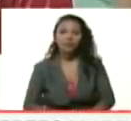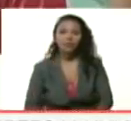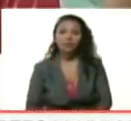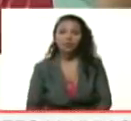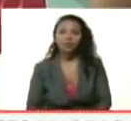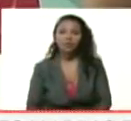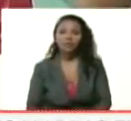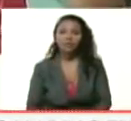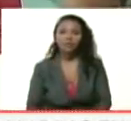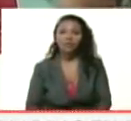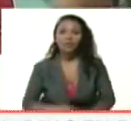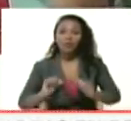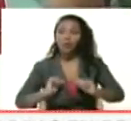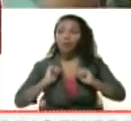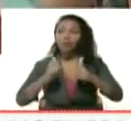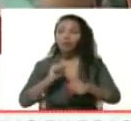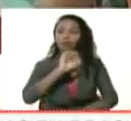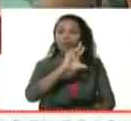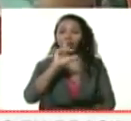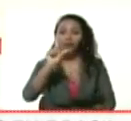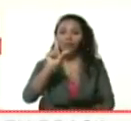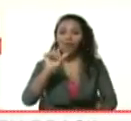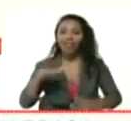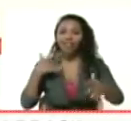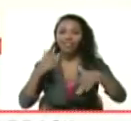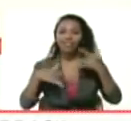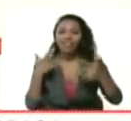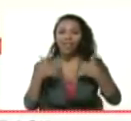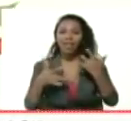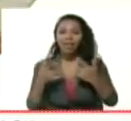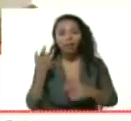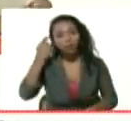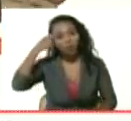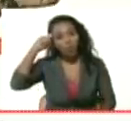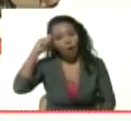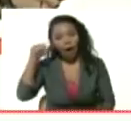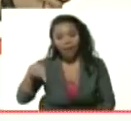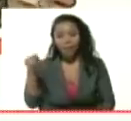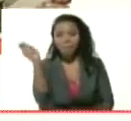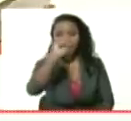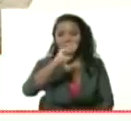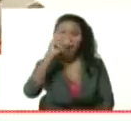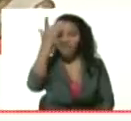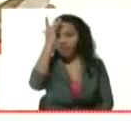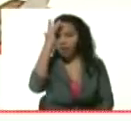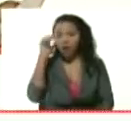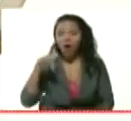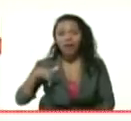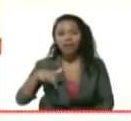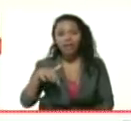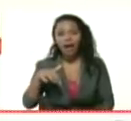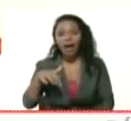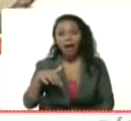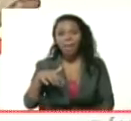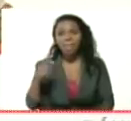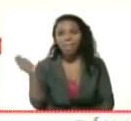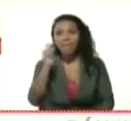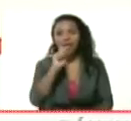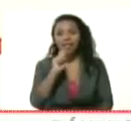pero también comenzamos el 31 con actividades. Recuerden que este mes de febrero es el febrero